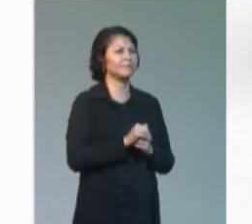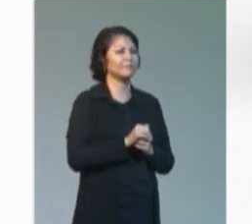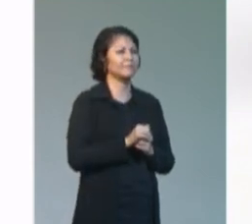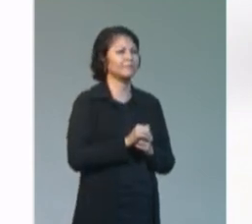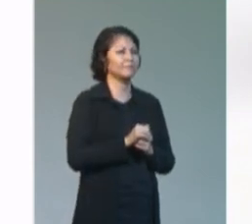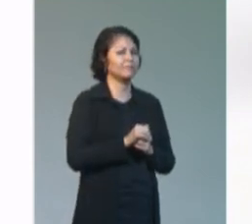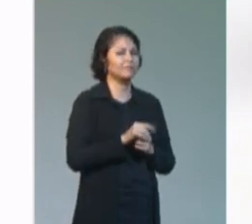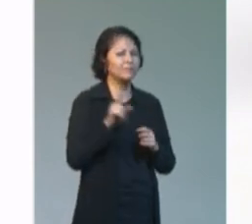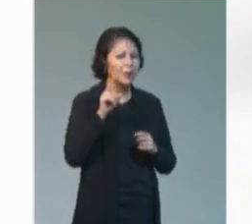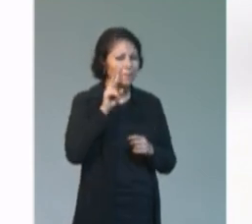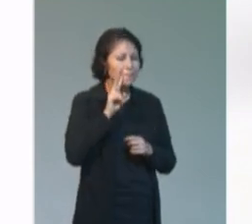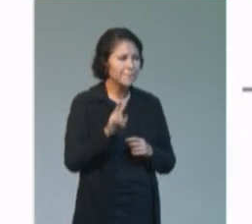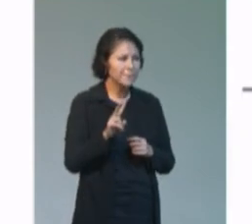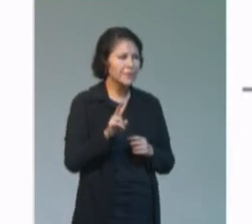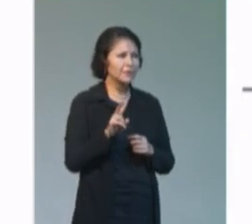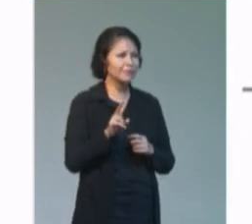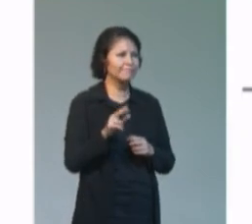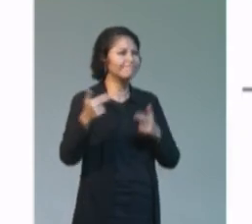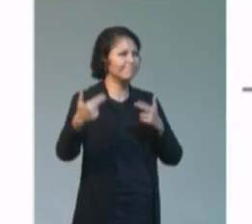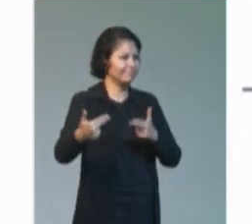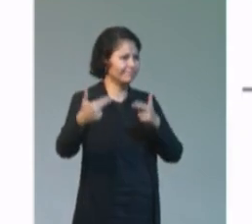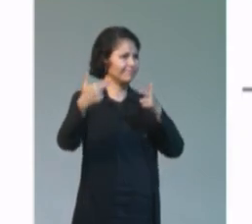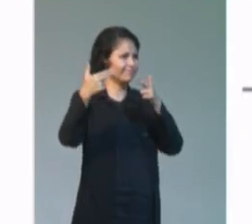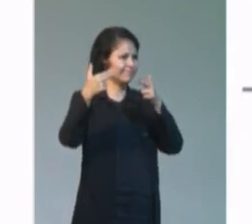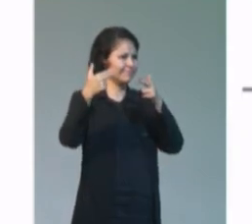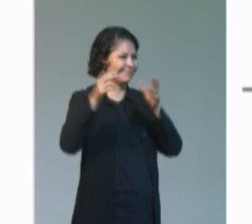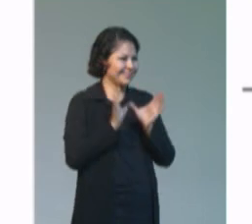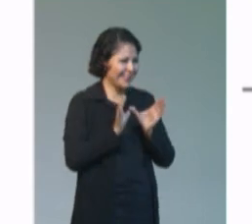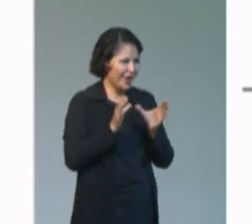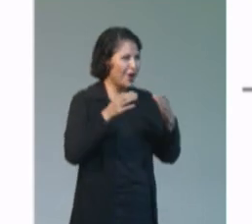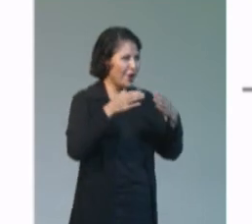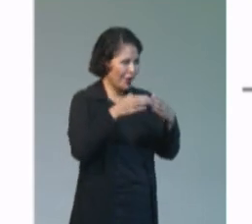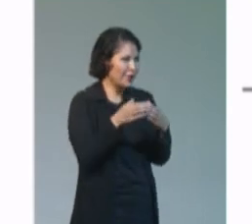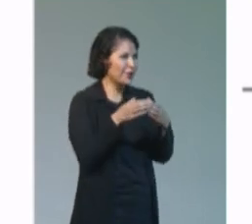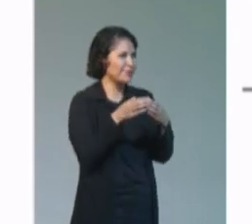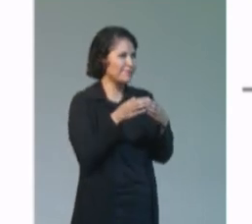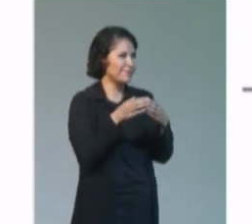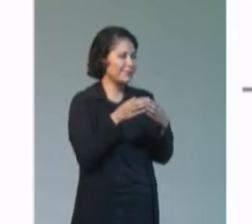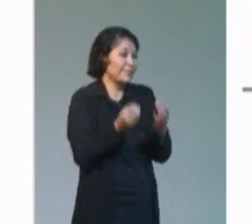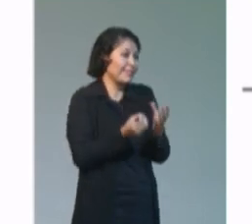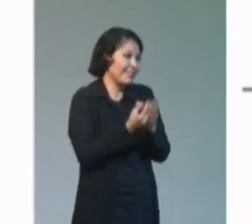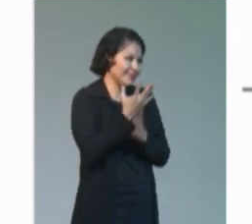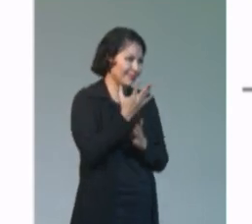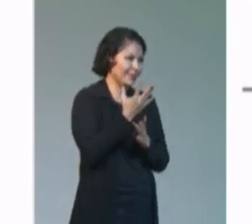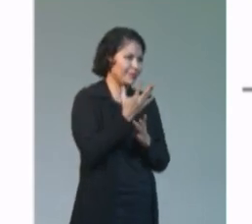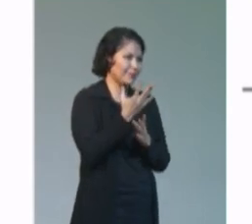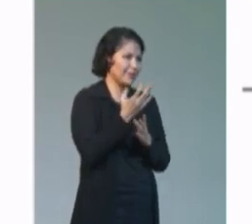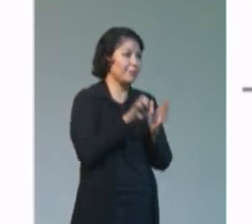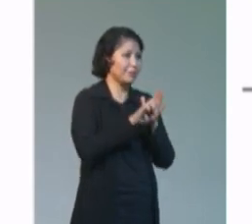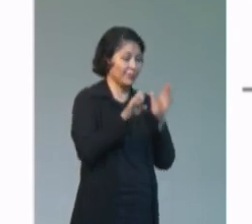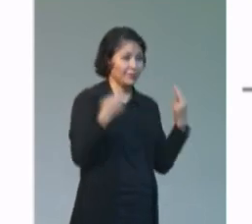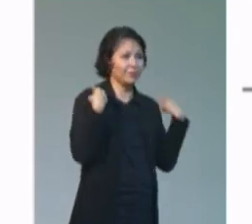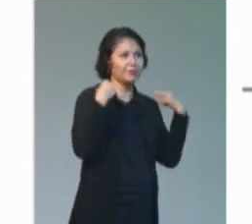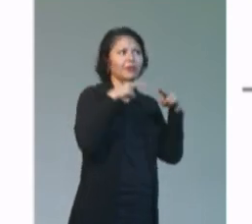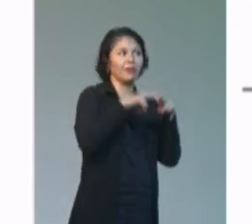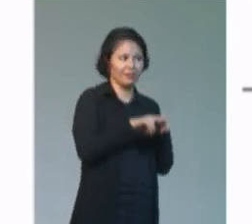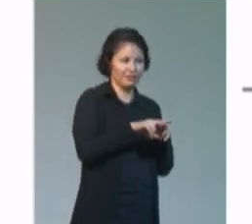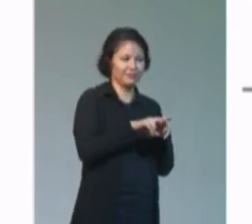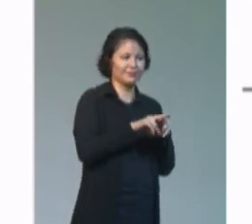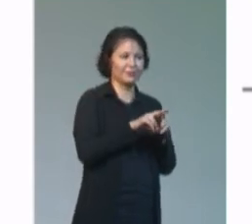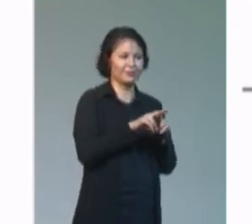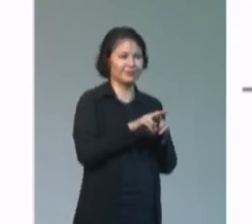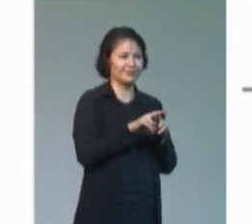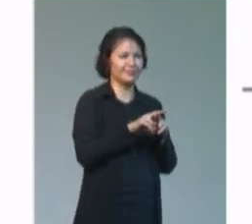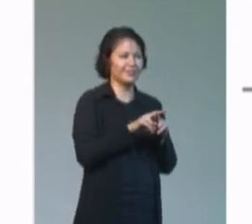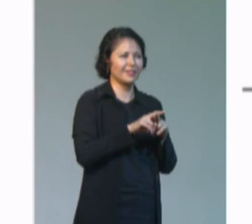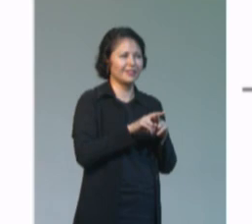en un ecosistema de formación virtual o dicho de otra forma nosotros como profesores y como profesora tenemos que tener